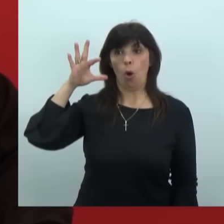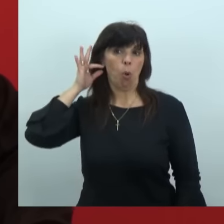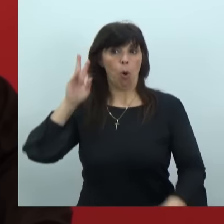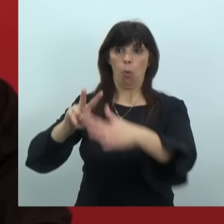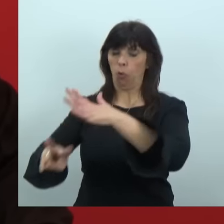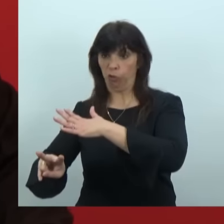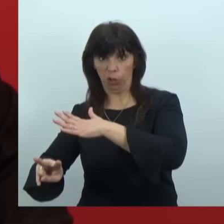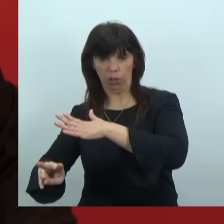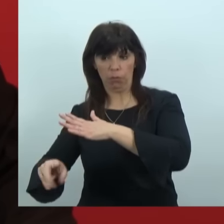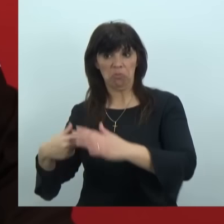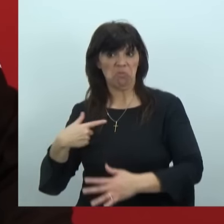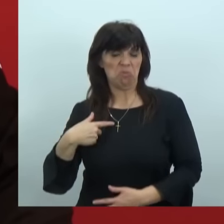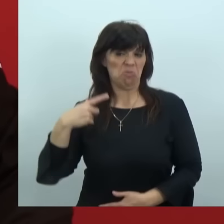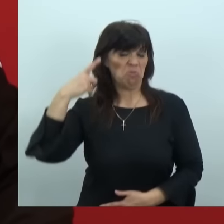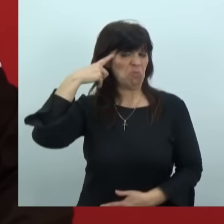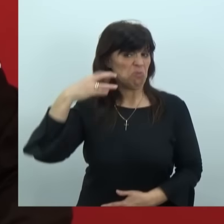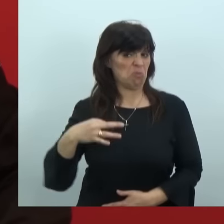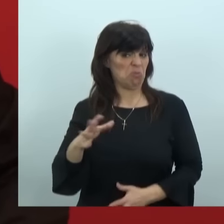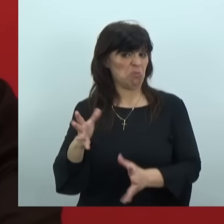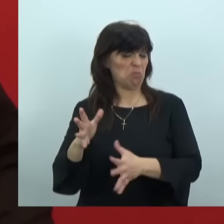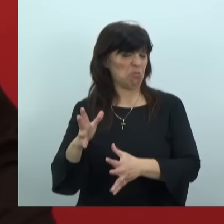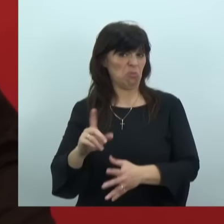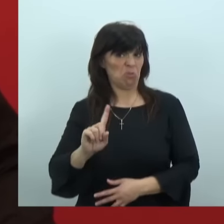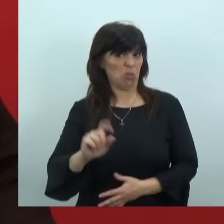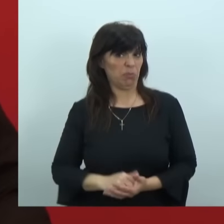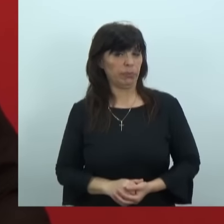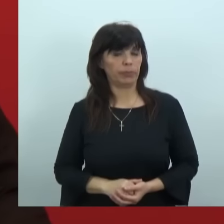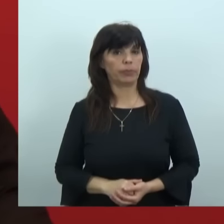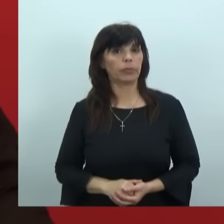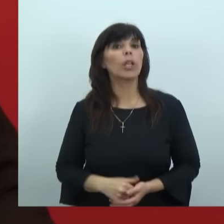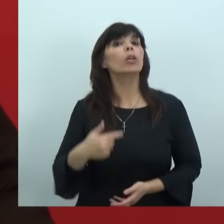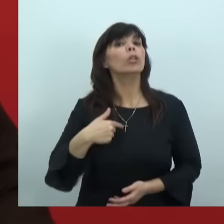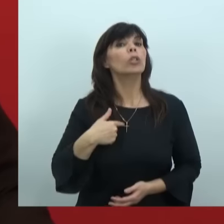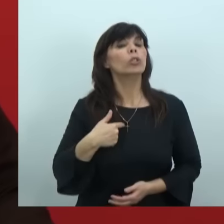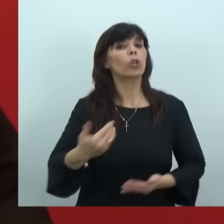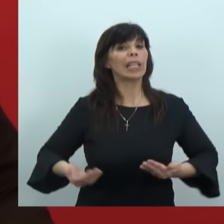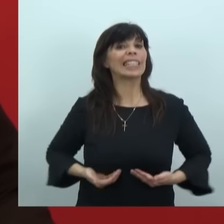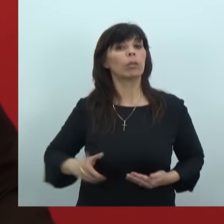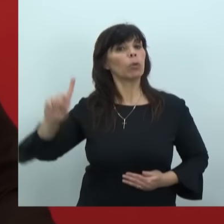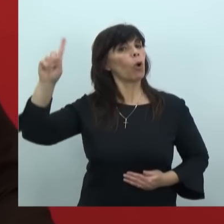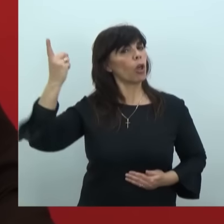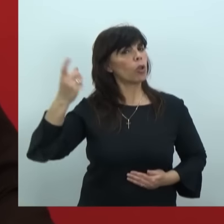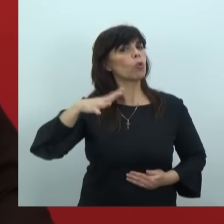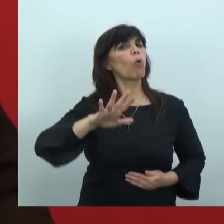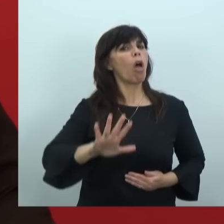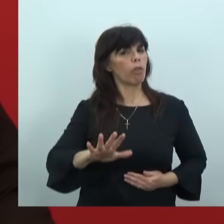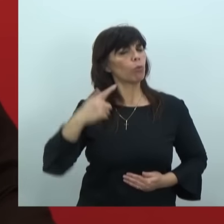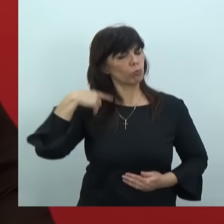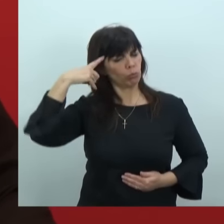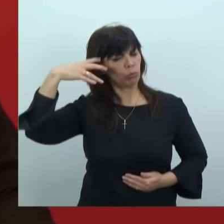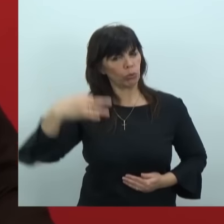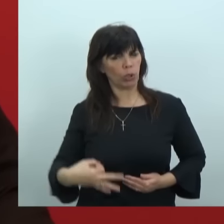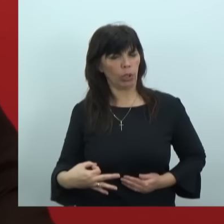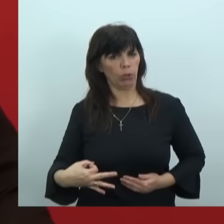profetas petardos, vamos a llamarle así. Yo creo en los cinco ministerios. Yo creo que el Señor